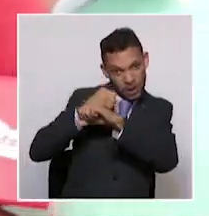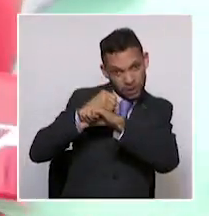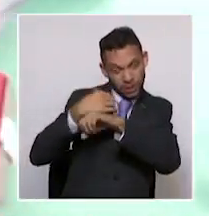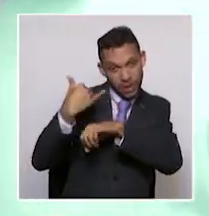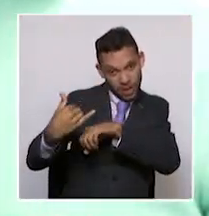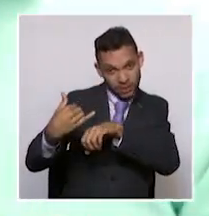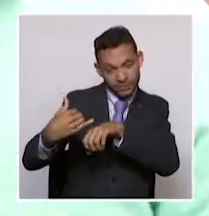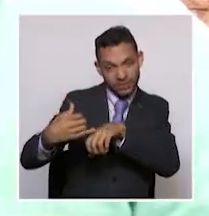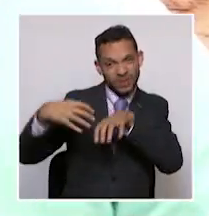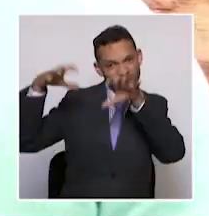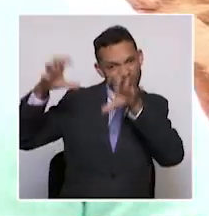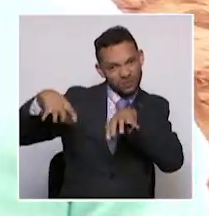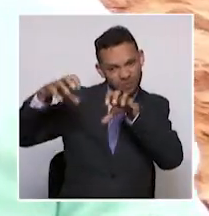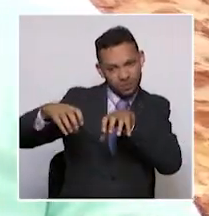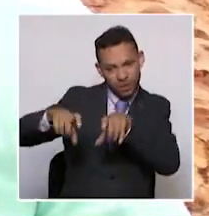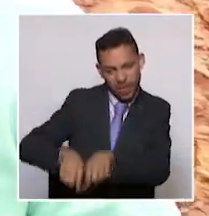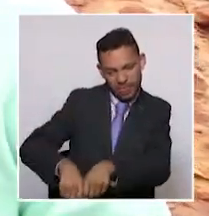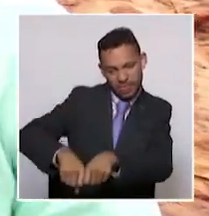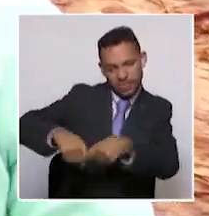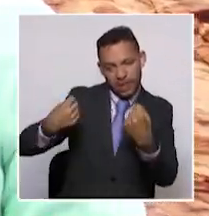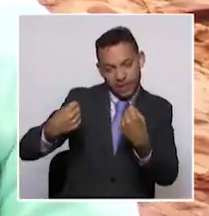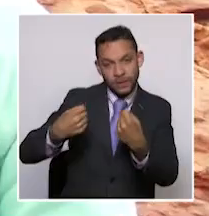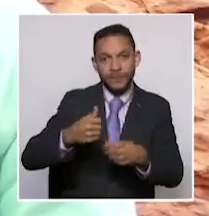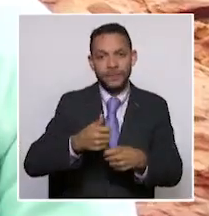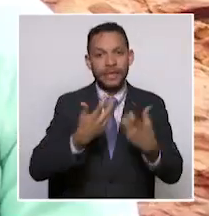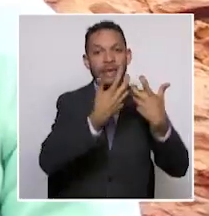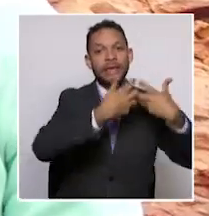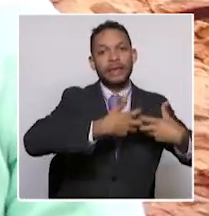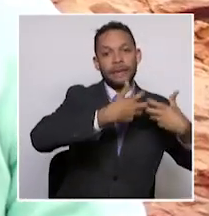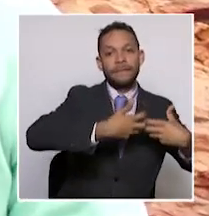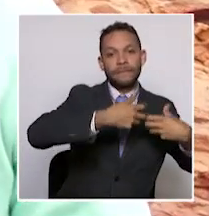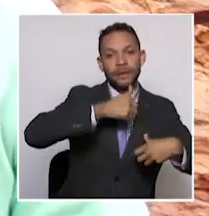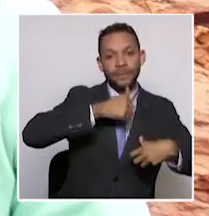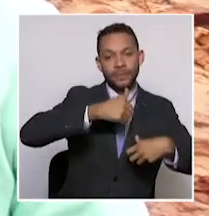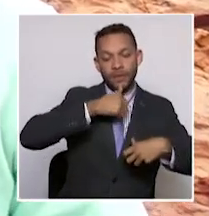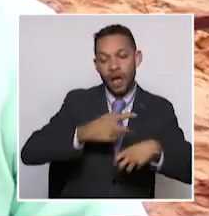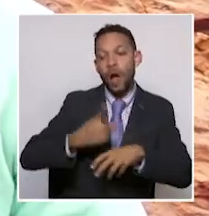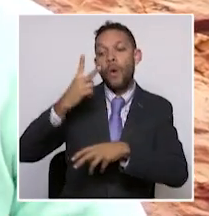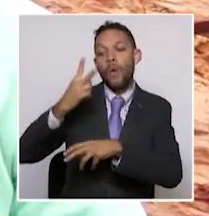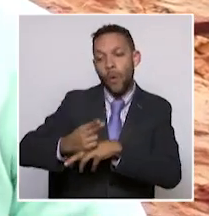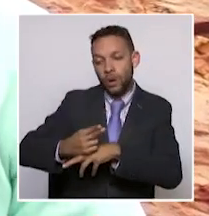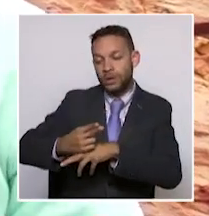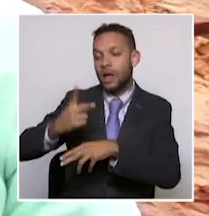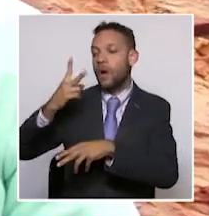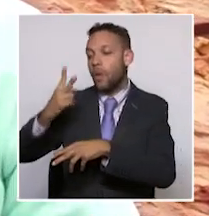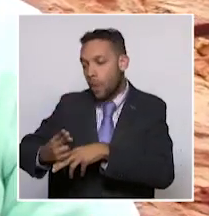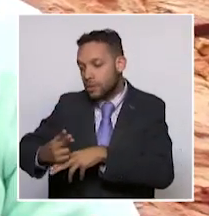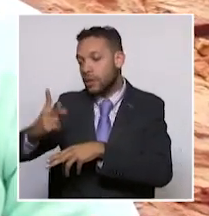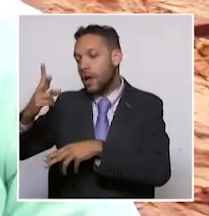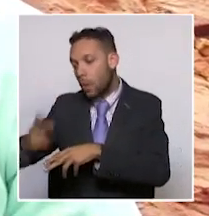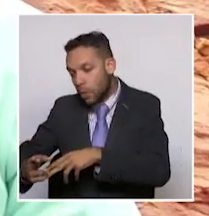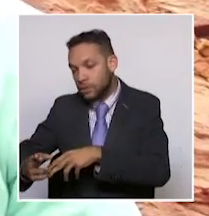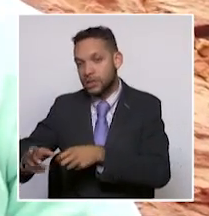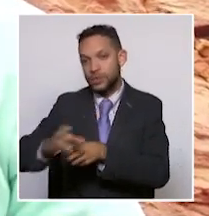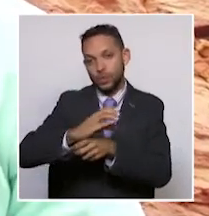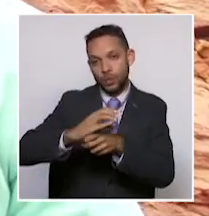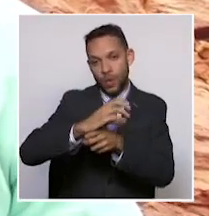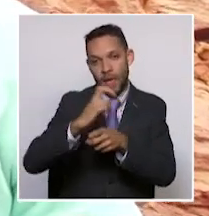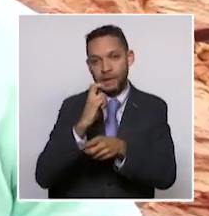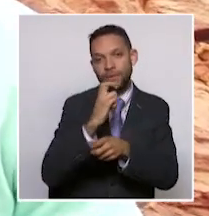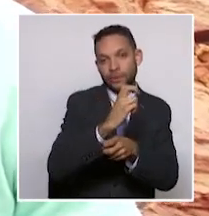Carola. Los funcionarios de Aguas de Manizales no descartan cortes en la Comuna Norte y por eso piden a la